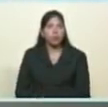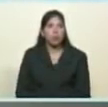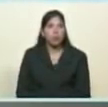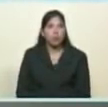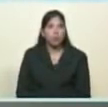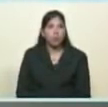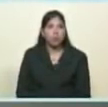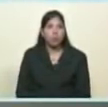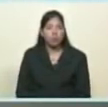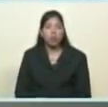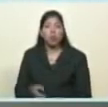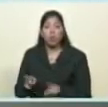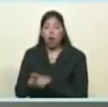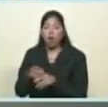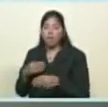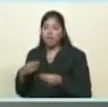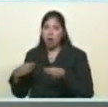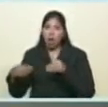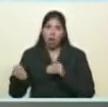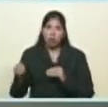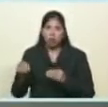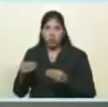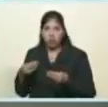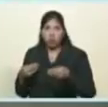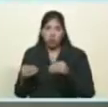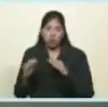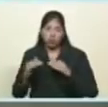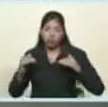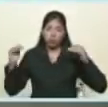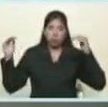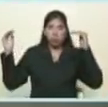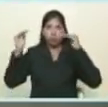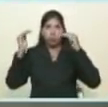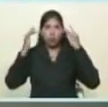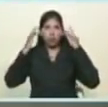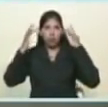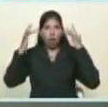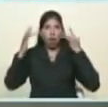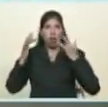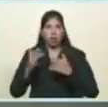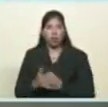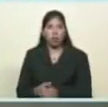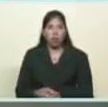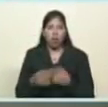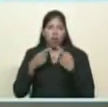con flexibilidad, con altura, con sabiduría.